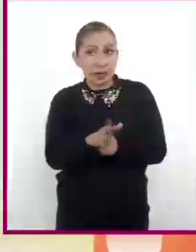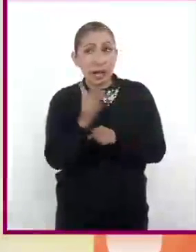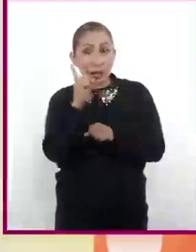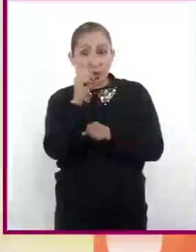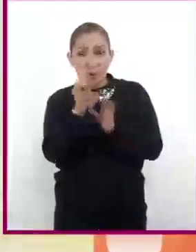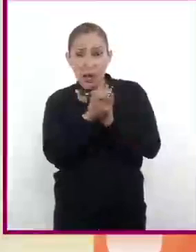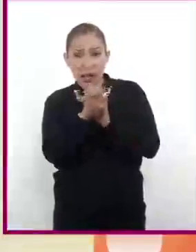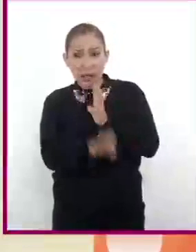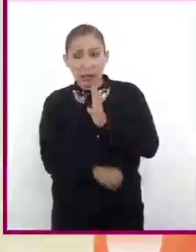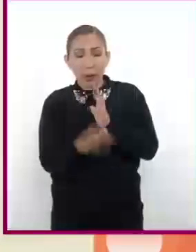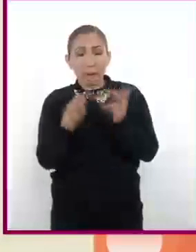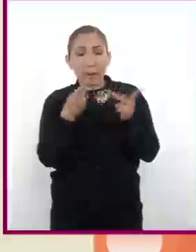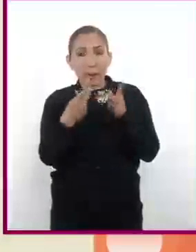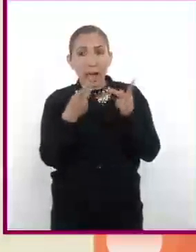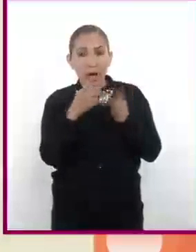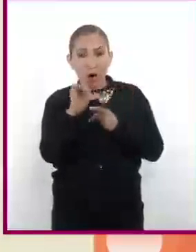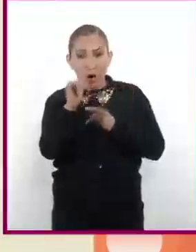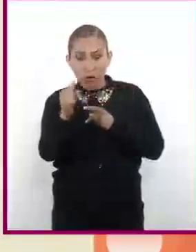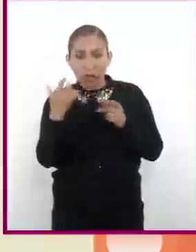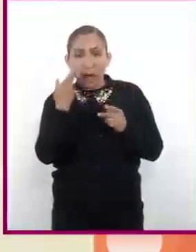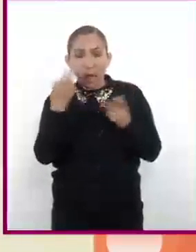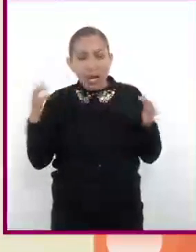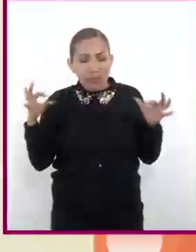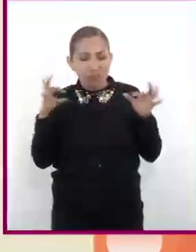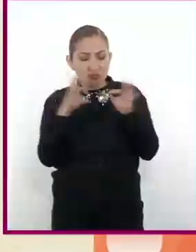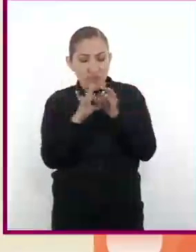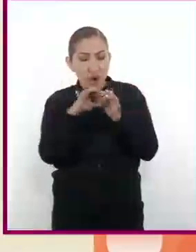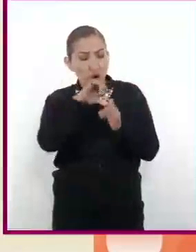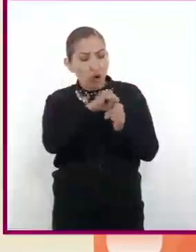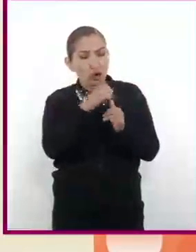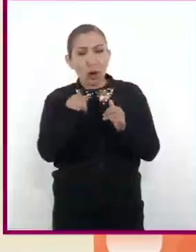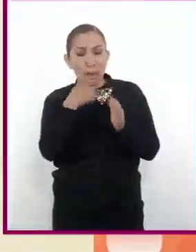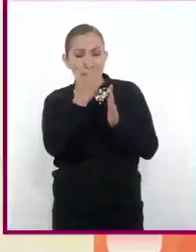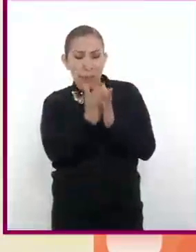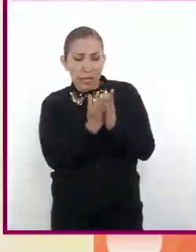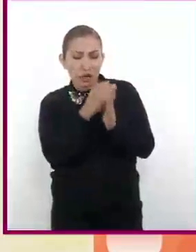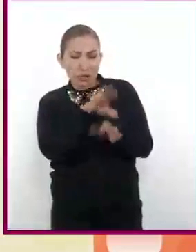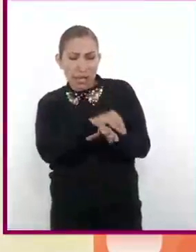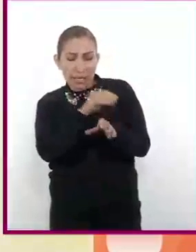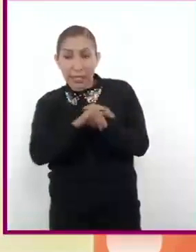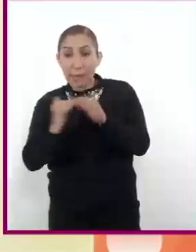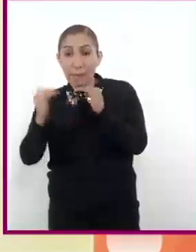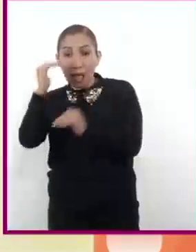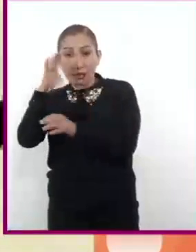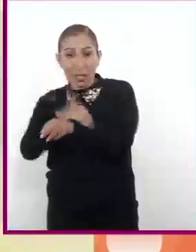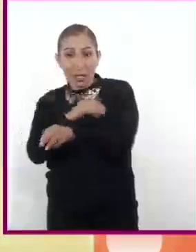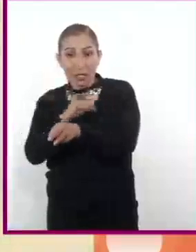como referencia, organizó las otras combinaciones de la mayor a la menor energía producida.